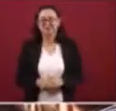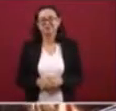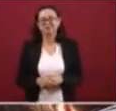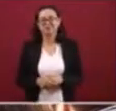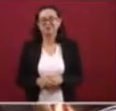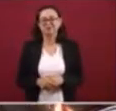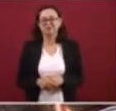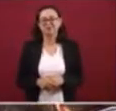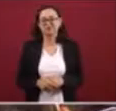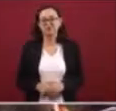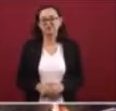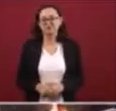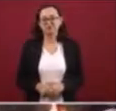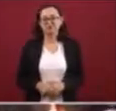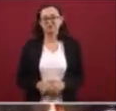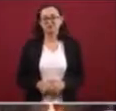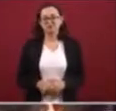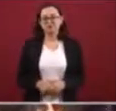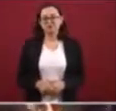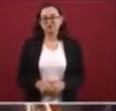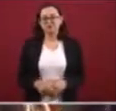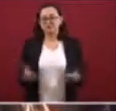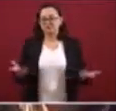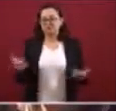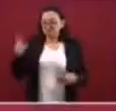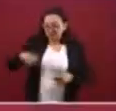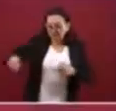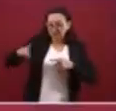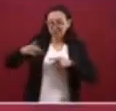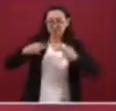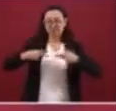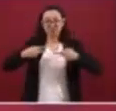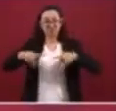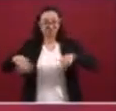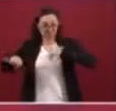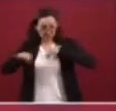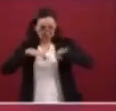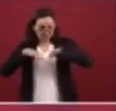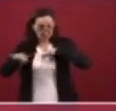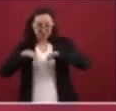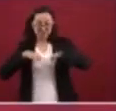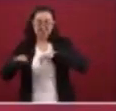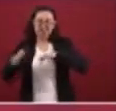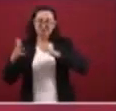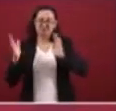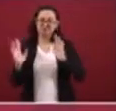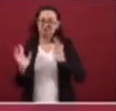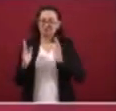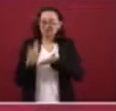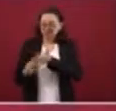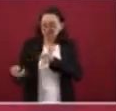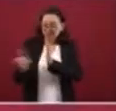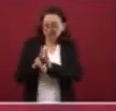Y no son trabajadores de base, porque se podría alegar,